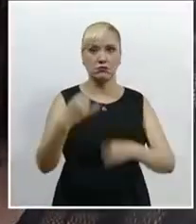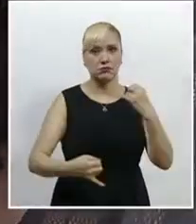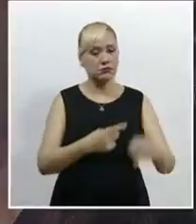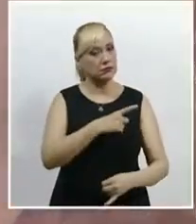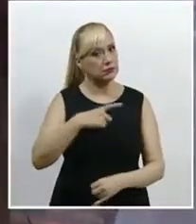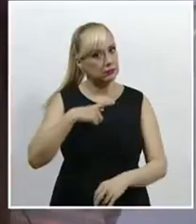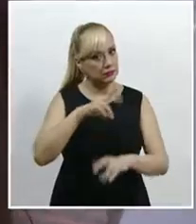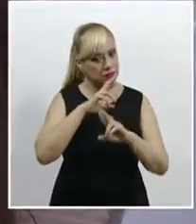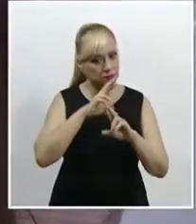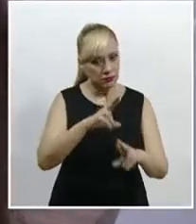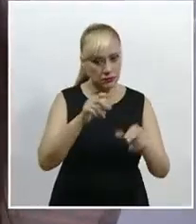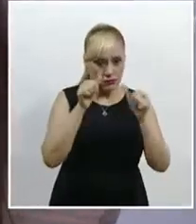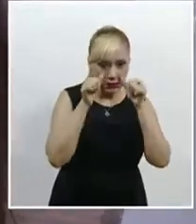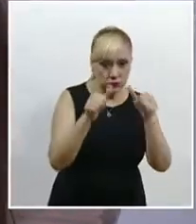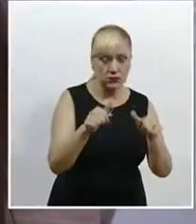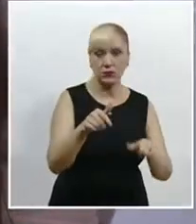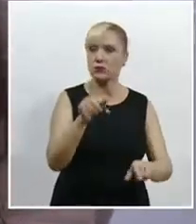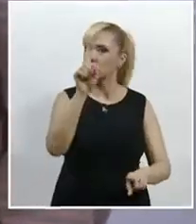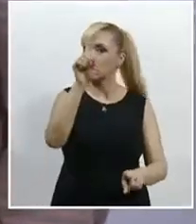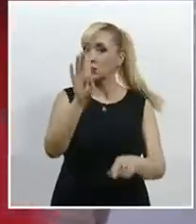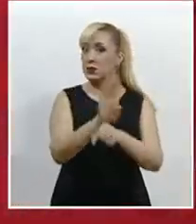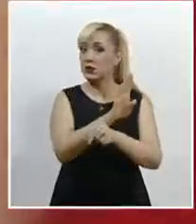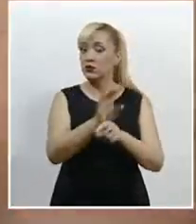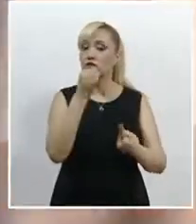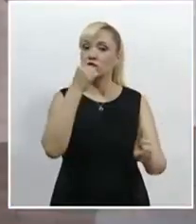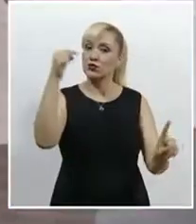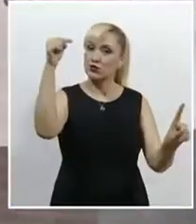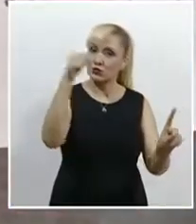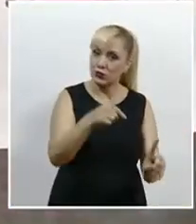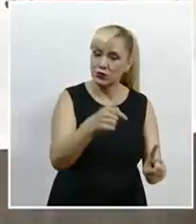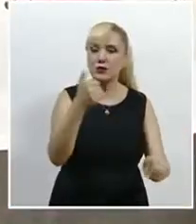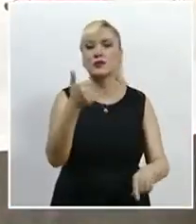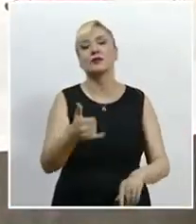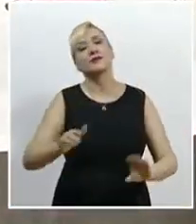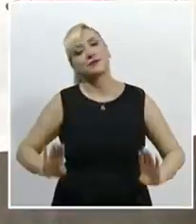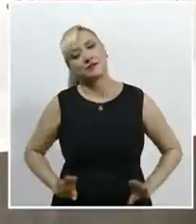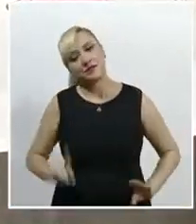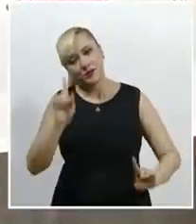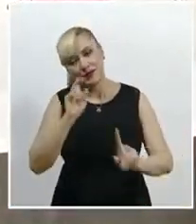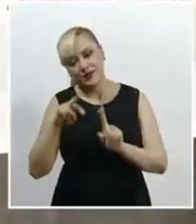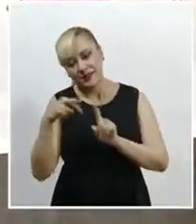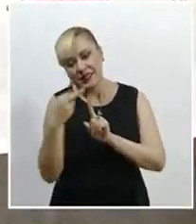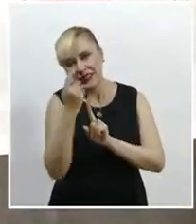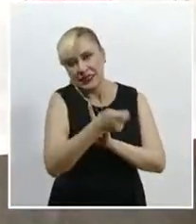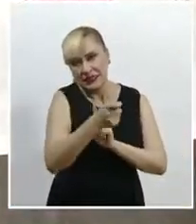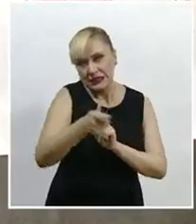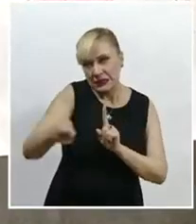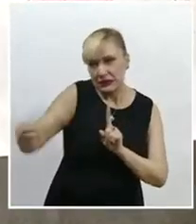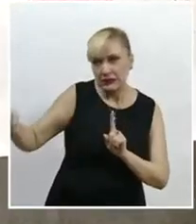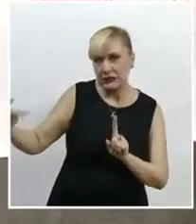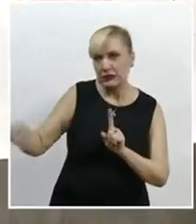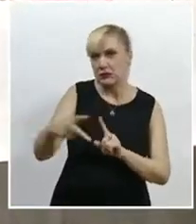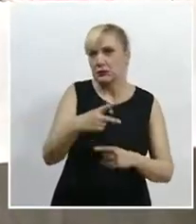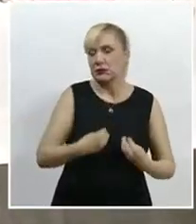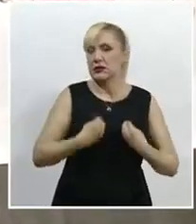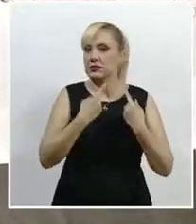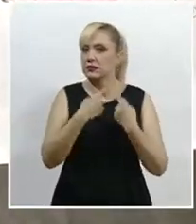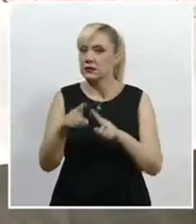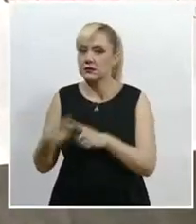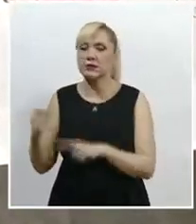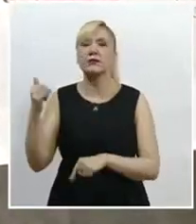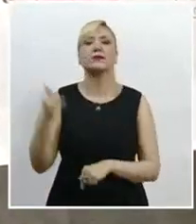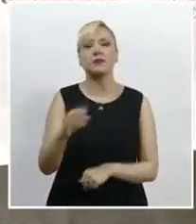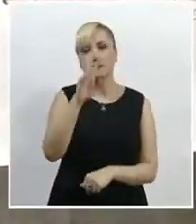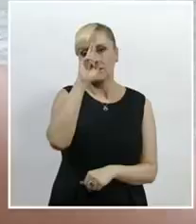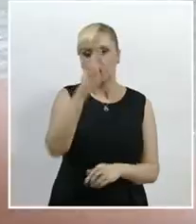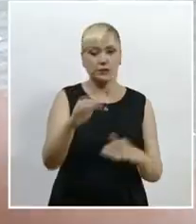con base en el interés superior de la infancia y con perspectiva de género. Además, sin alterar el principio de igualdad procesal,